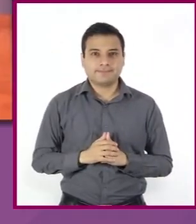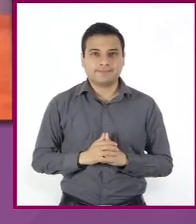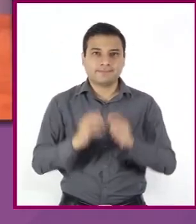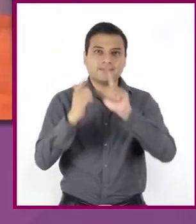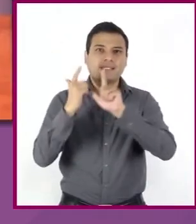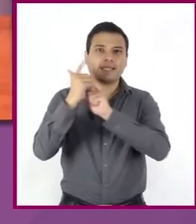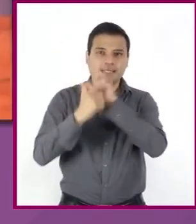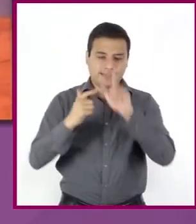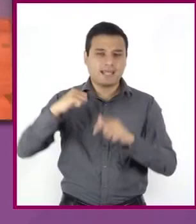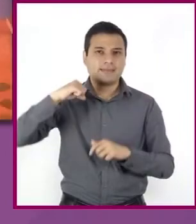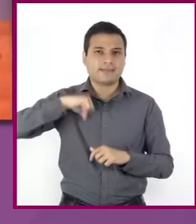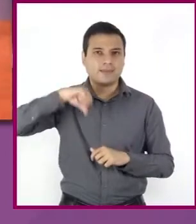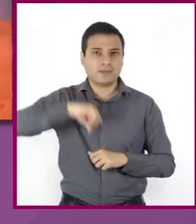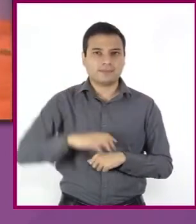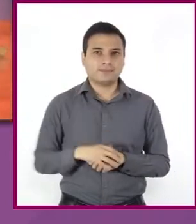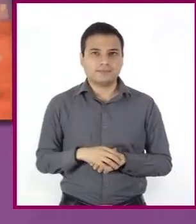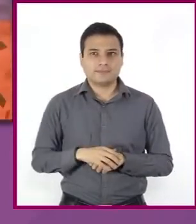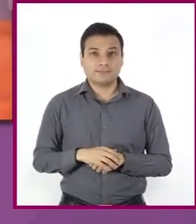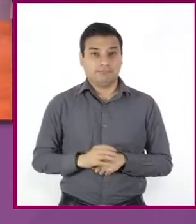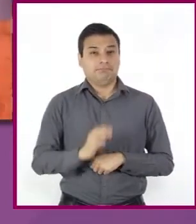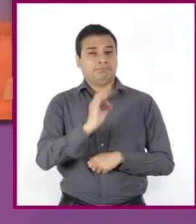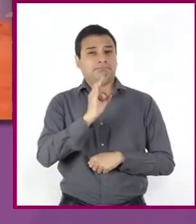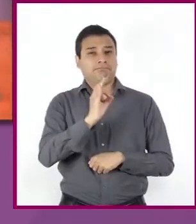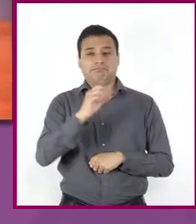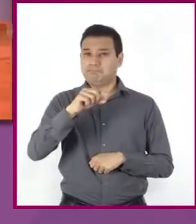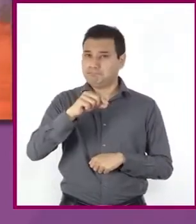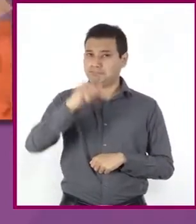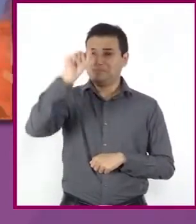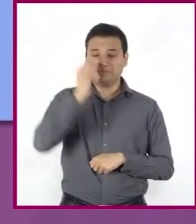Grecia antigua. ¡Correcto!